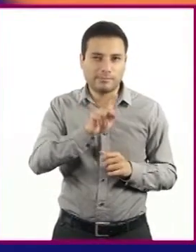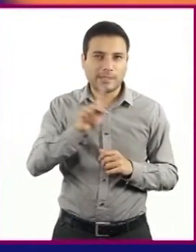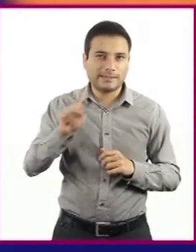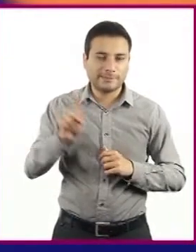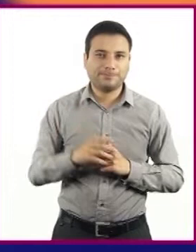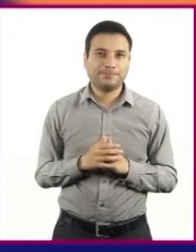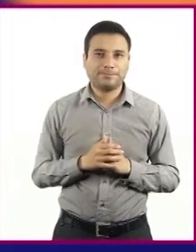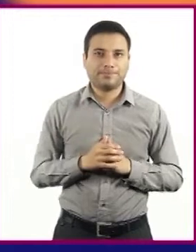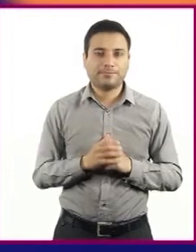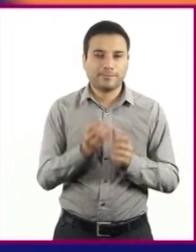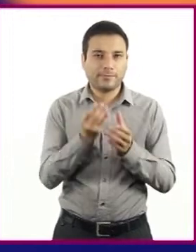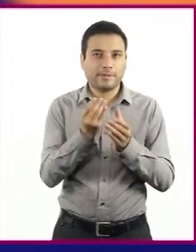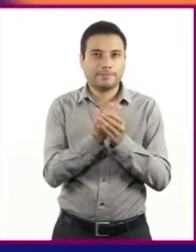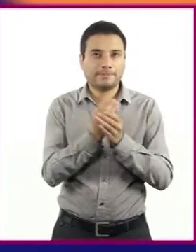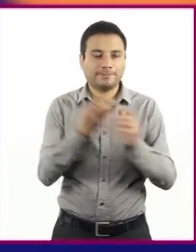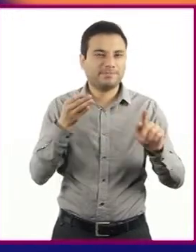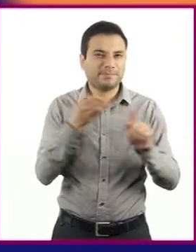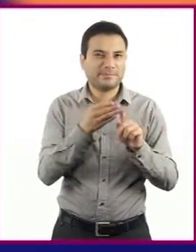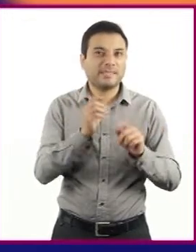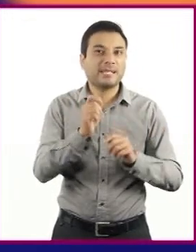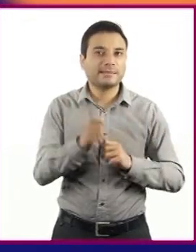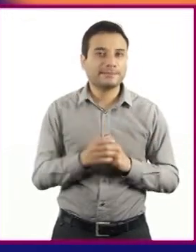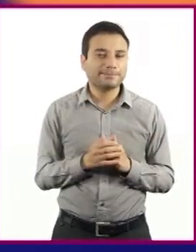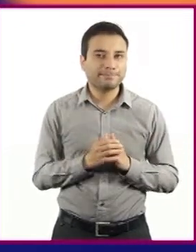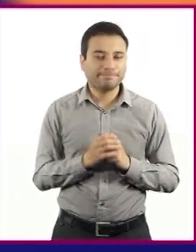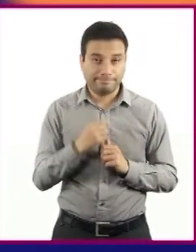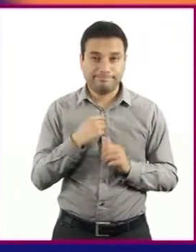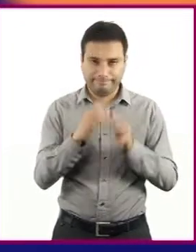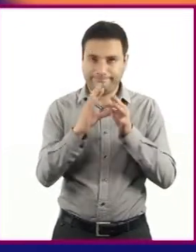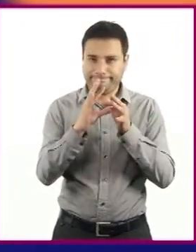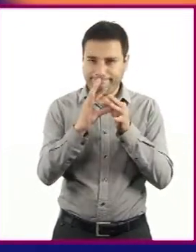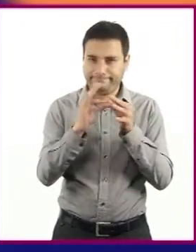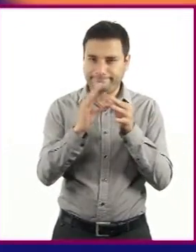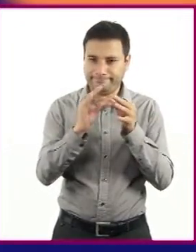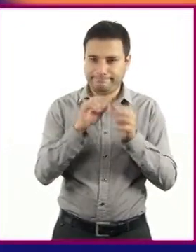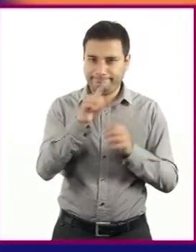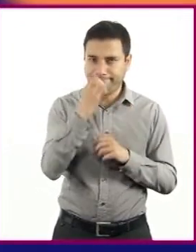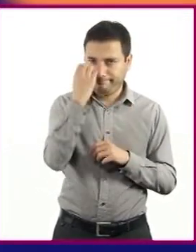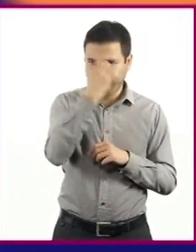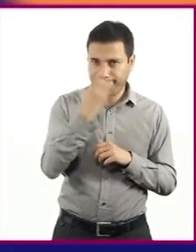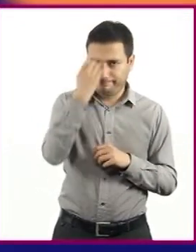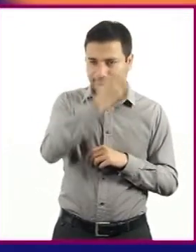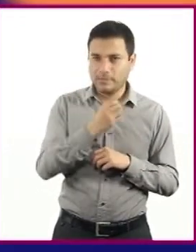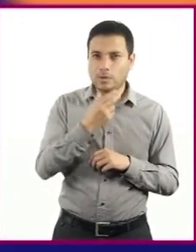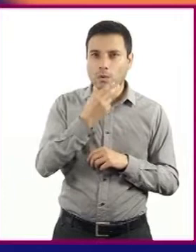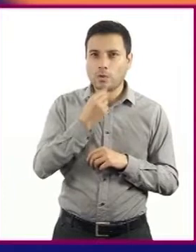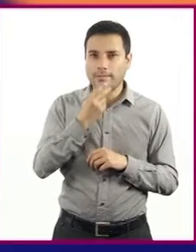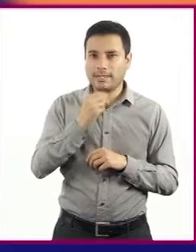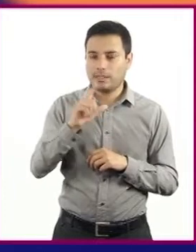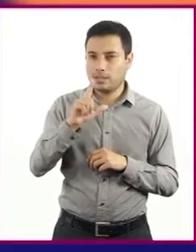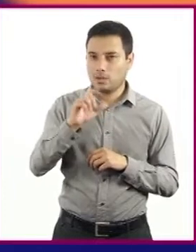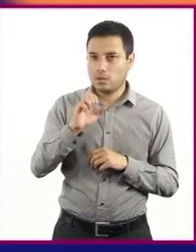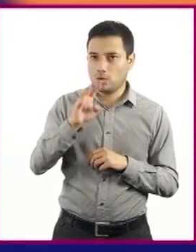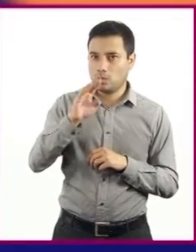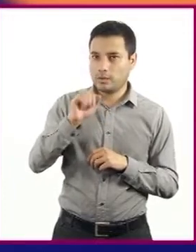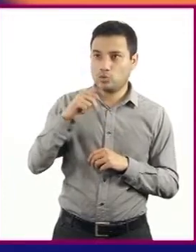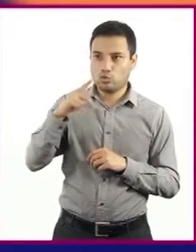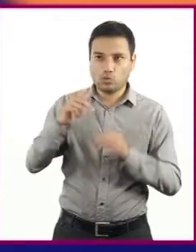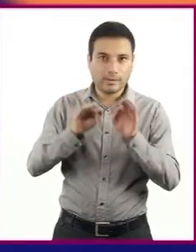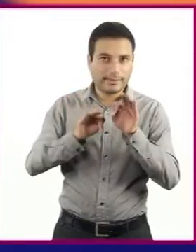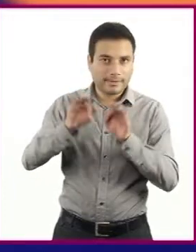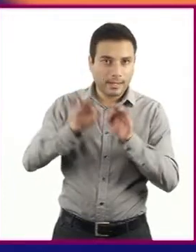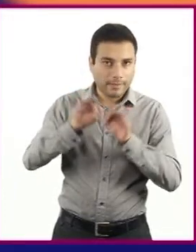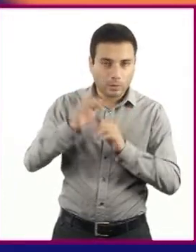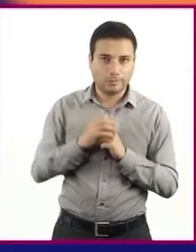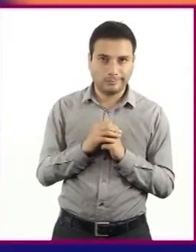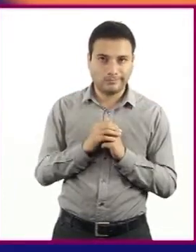El propósito de esta sesión es explicar y valorar la importancia del trabajo de Lewis al proponer que en el enlace químico